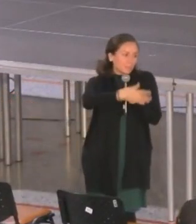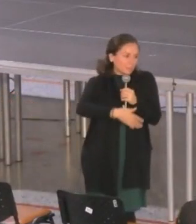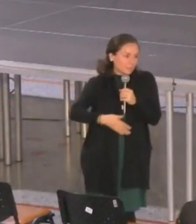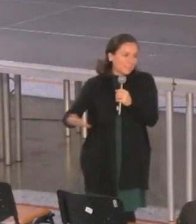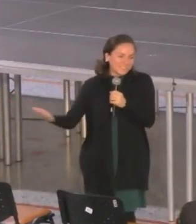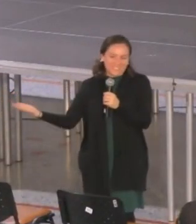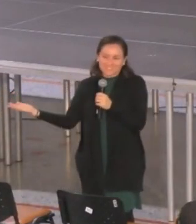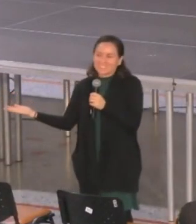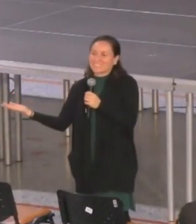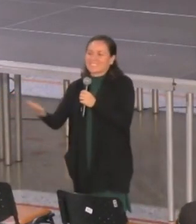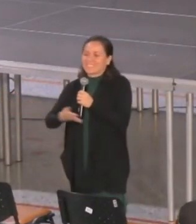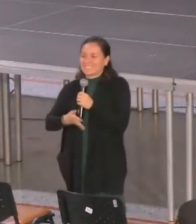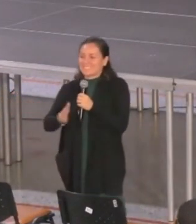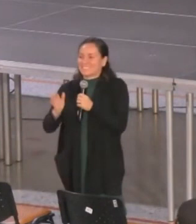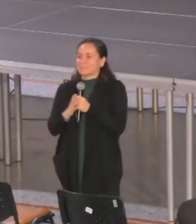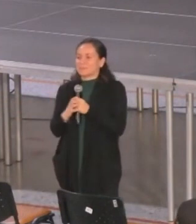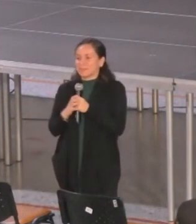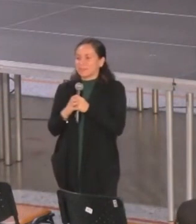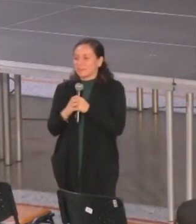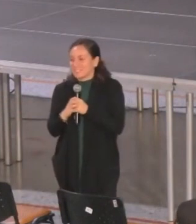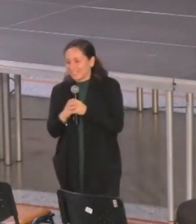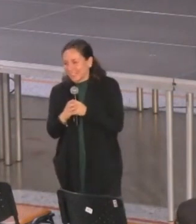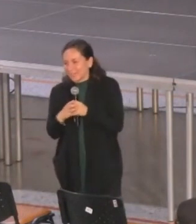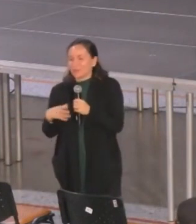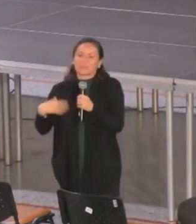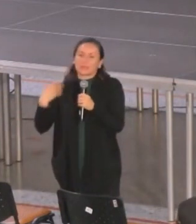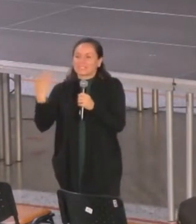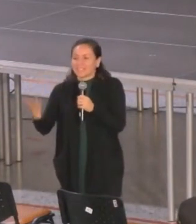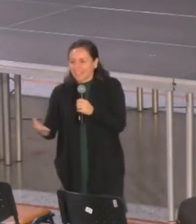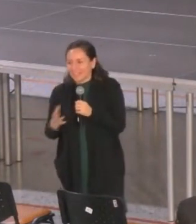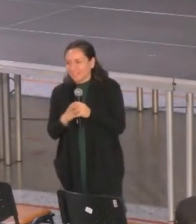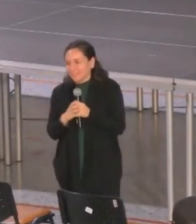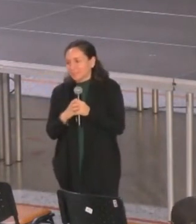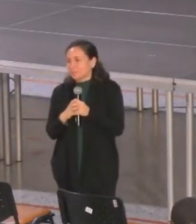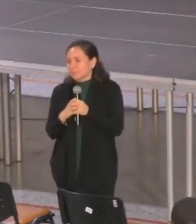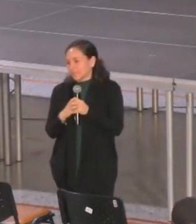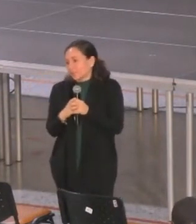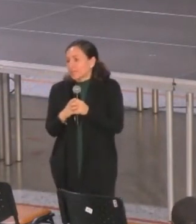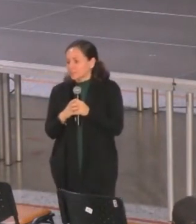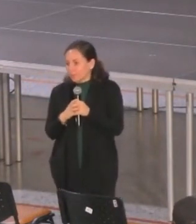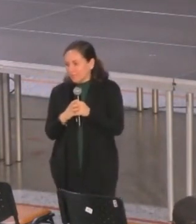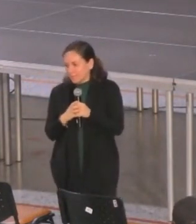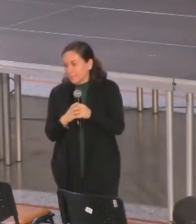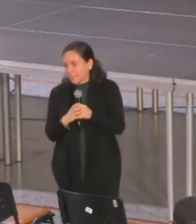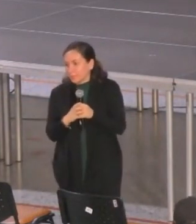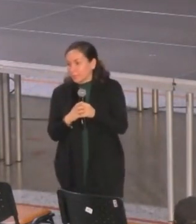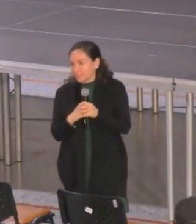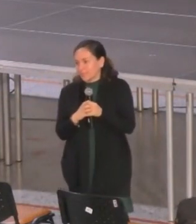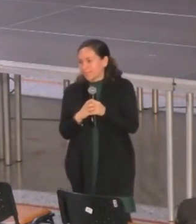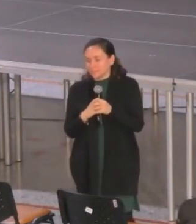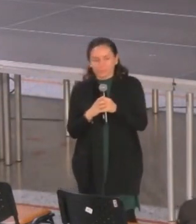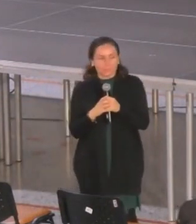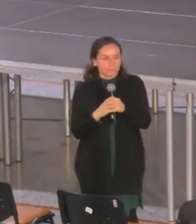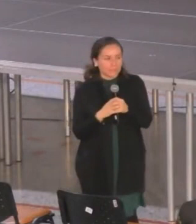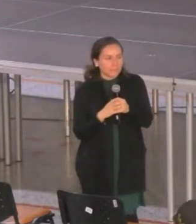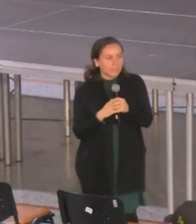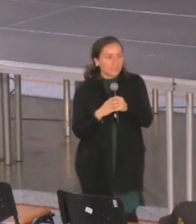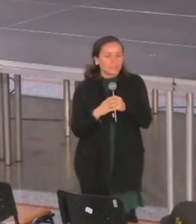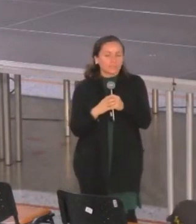¿Cuánto llevamos desde que existe la primera universidad en Colombia, desde que nos permitieron a las mujeres ir a la universidad,